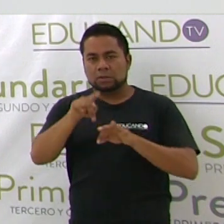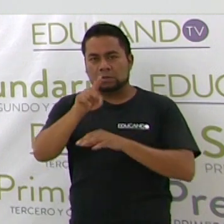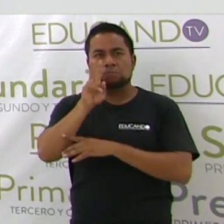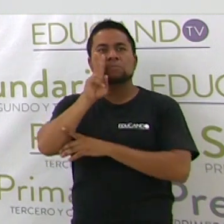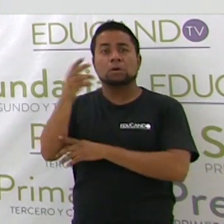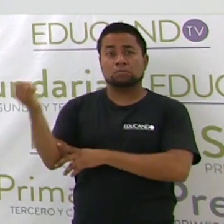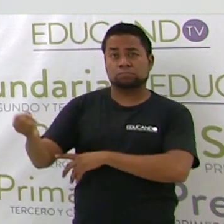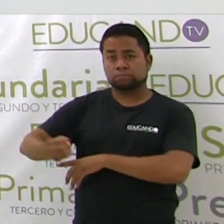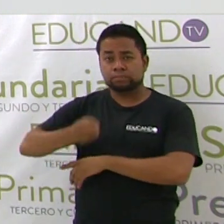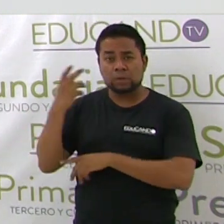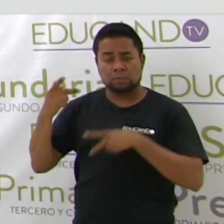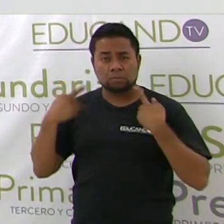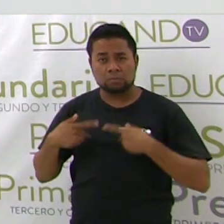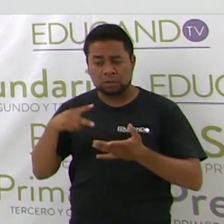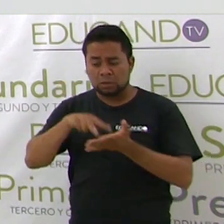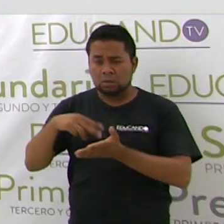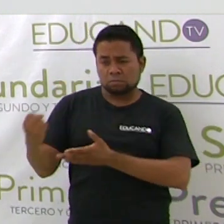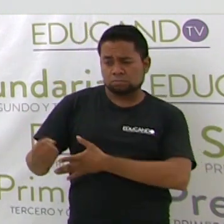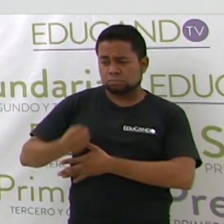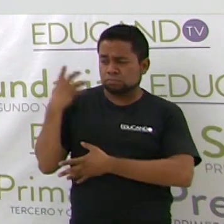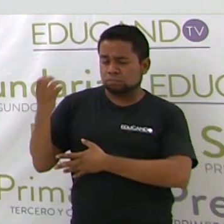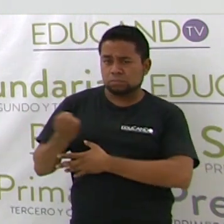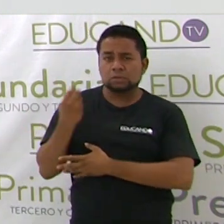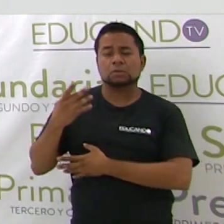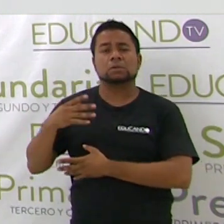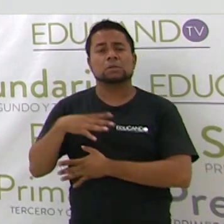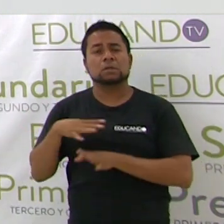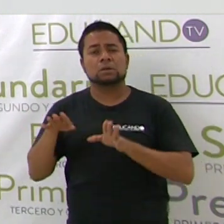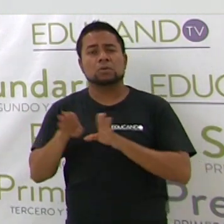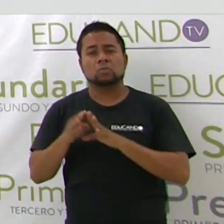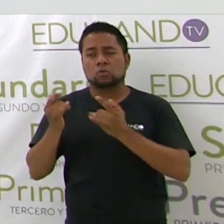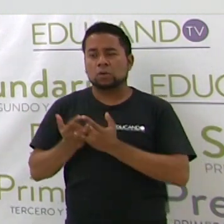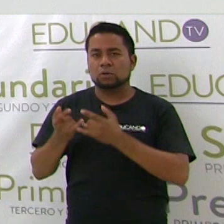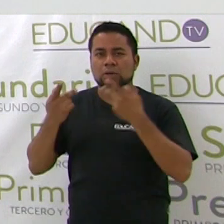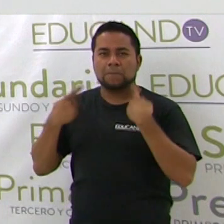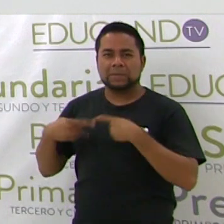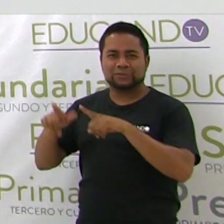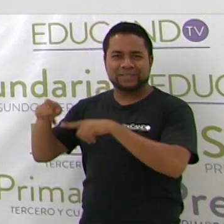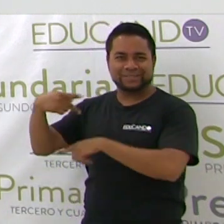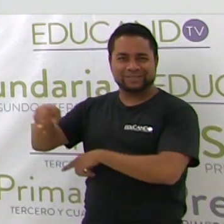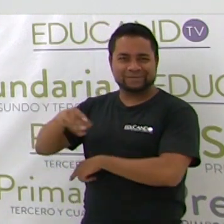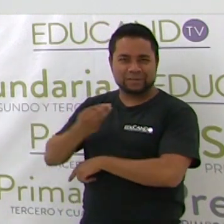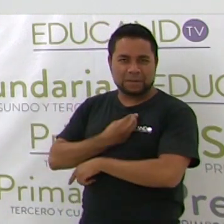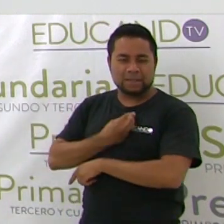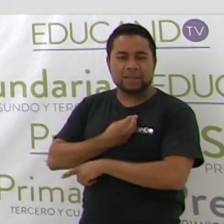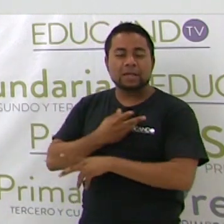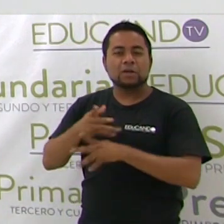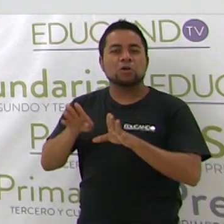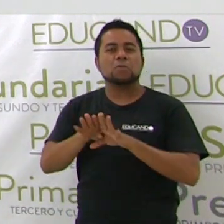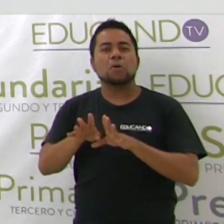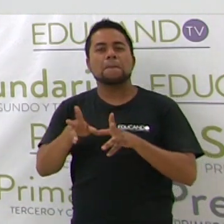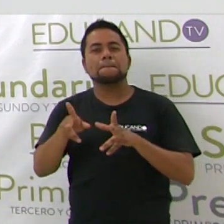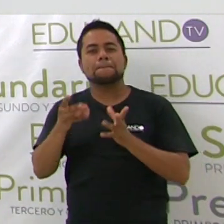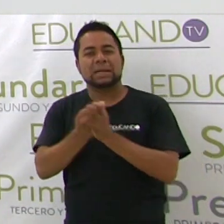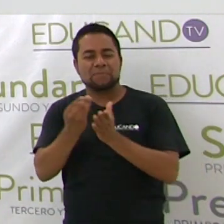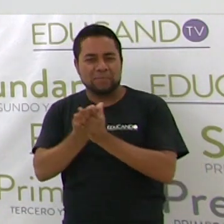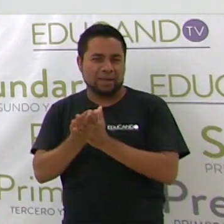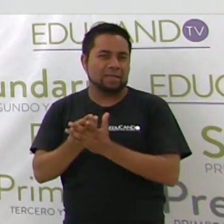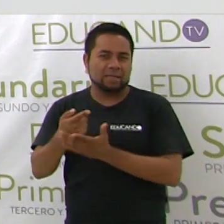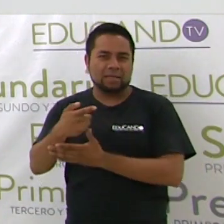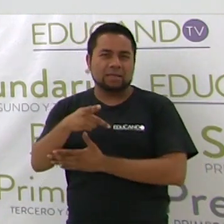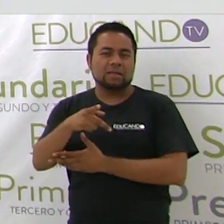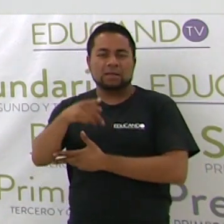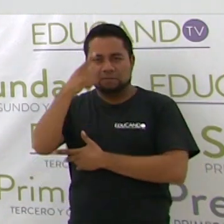de grandes expertos en esto, presentan una historia personal que puedan ligar con su tema para que